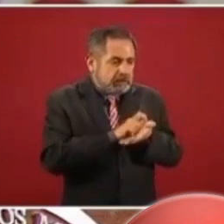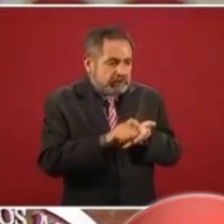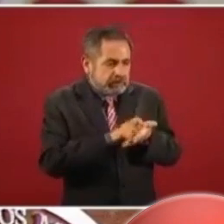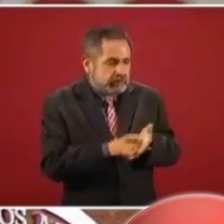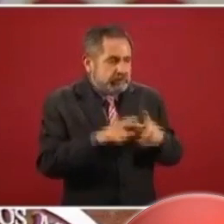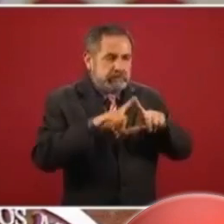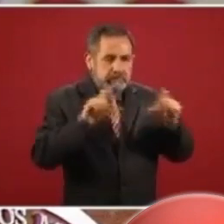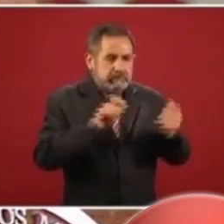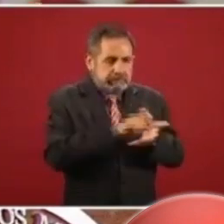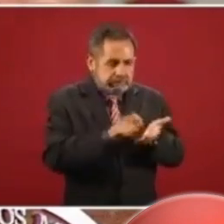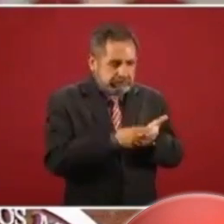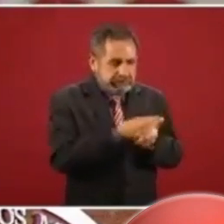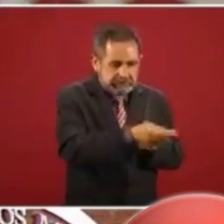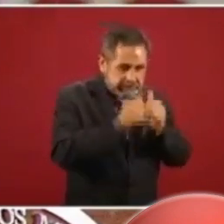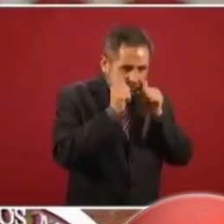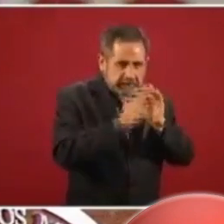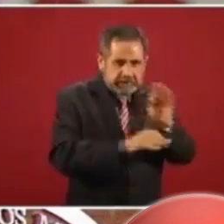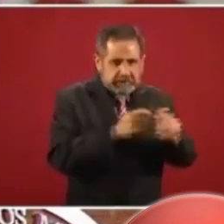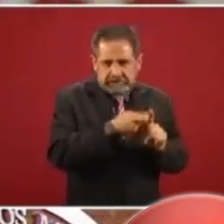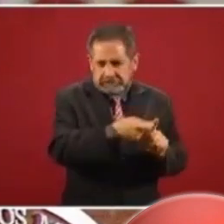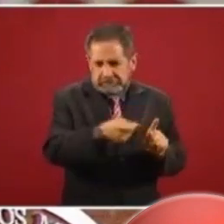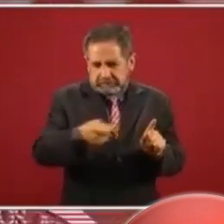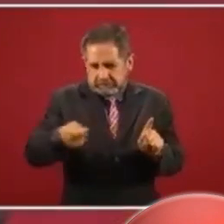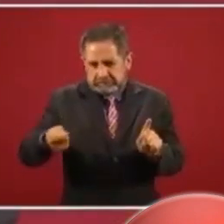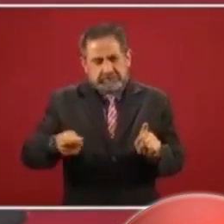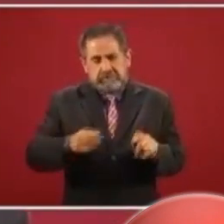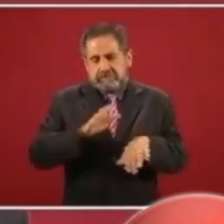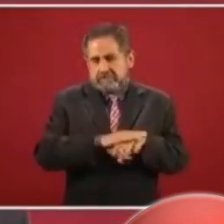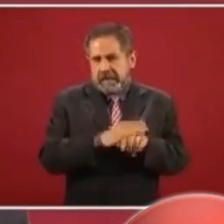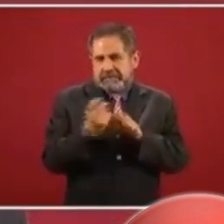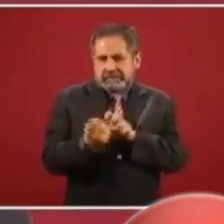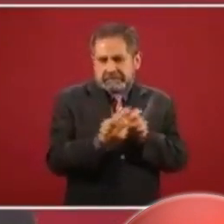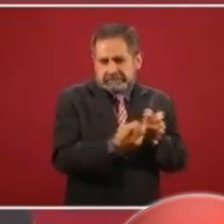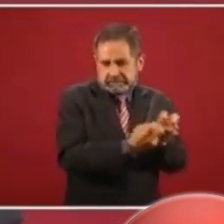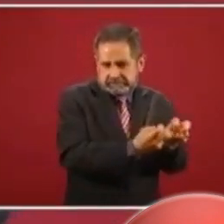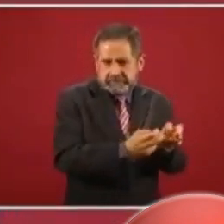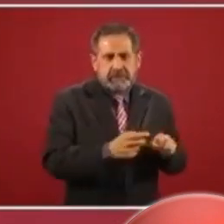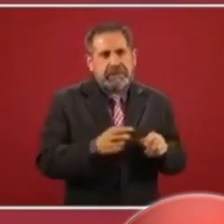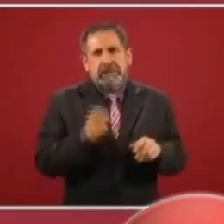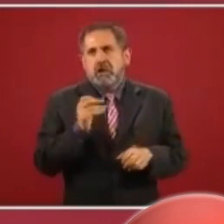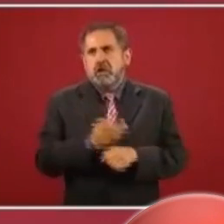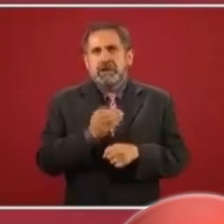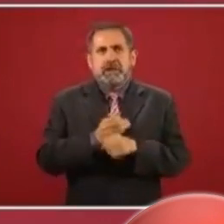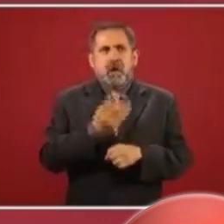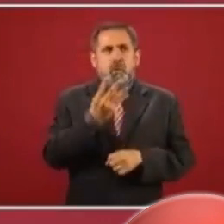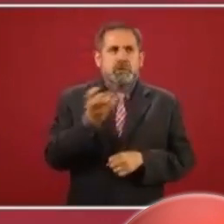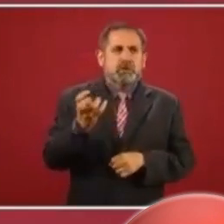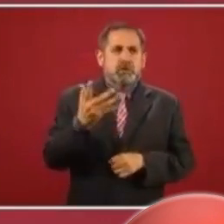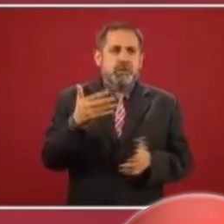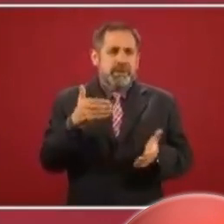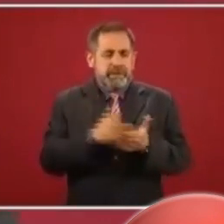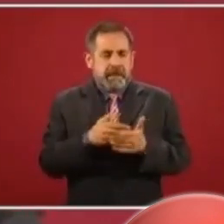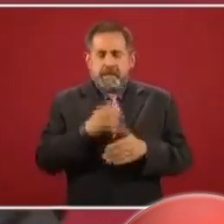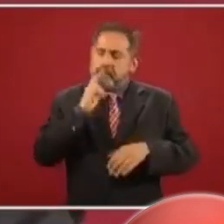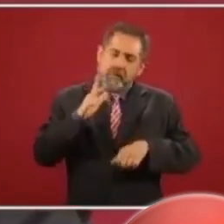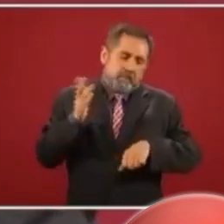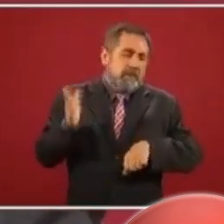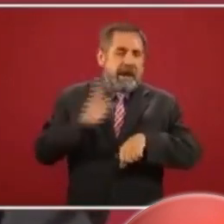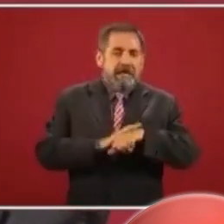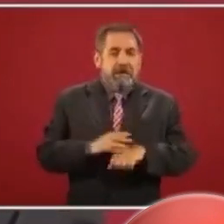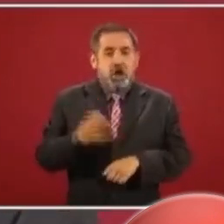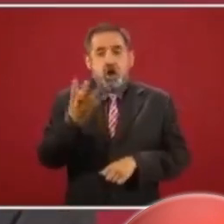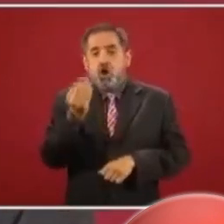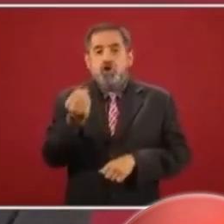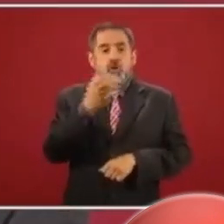familiar, la consulta regular del médico familiar, para pasar de cerca de 450,000 a